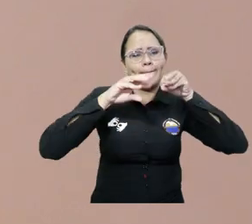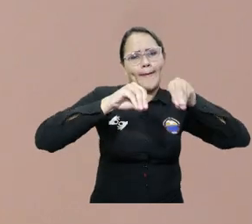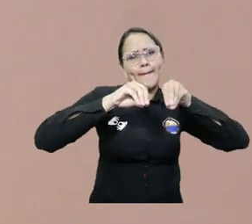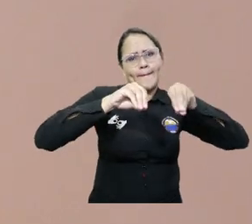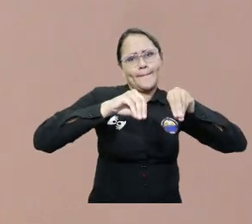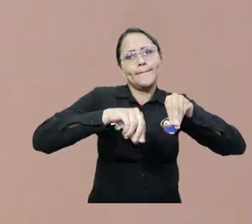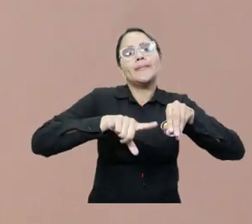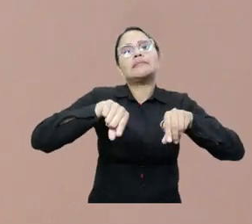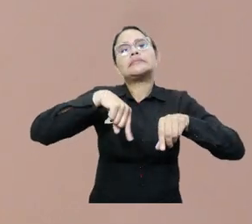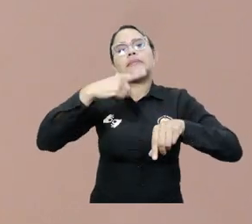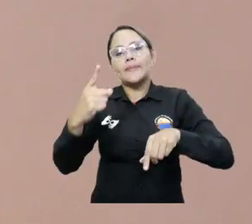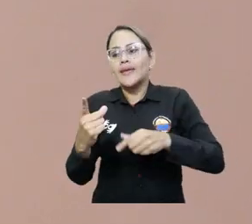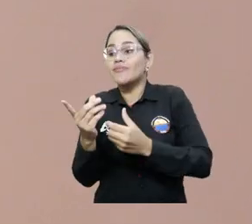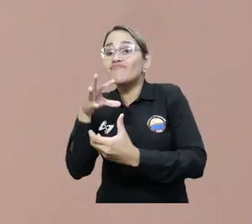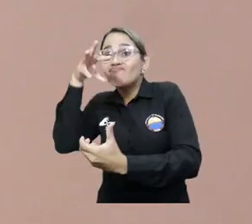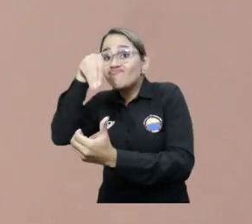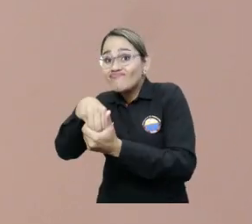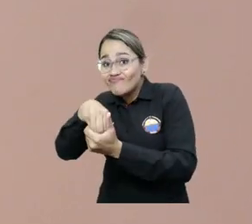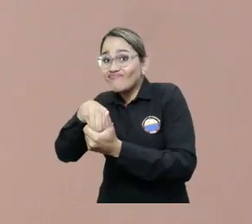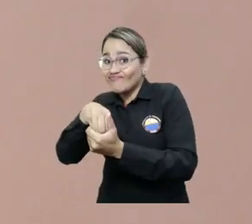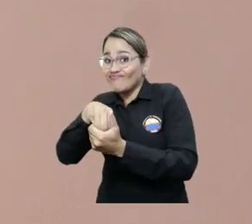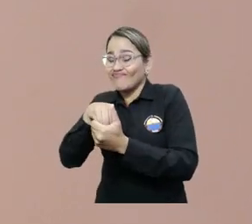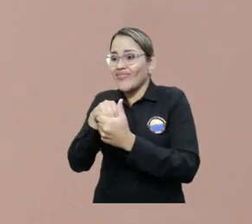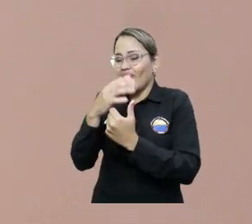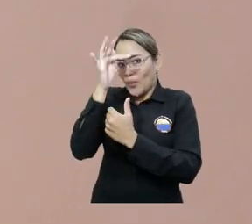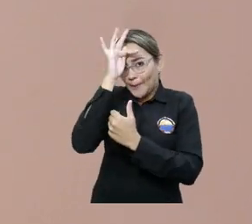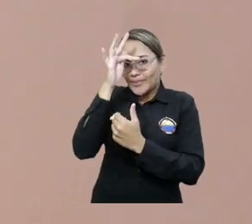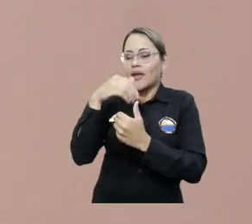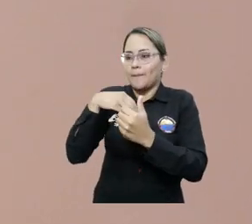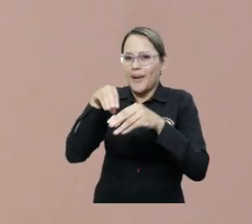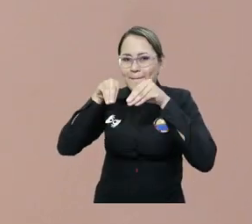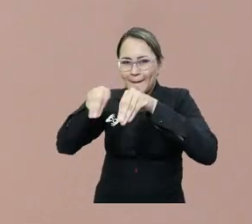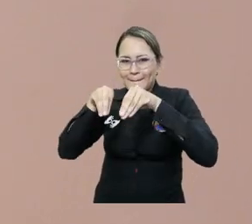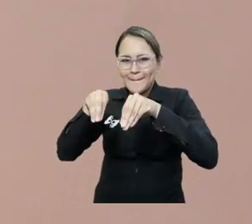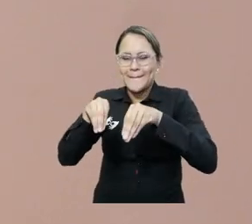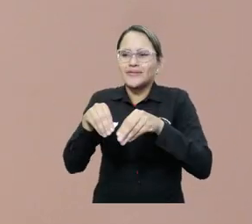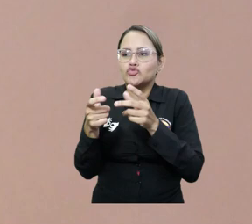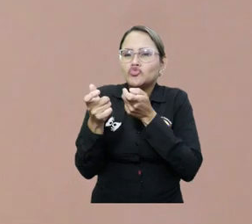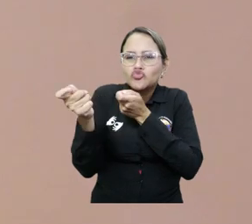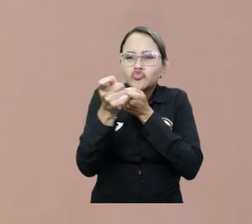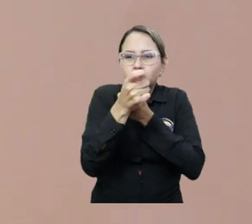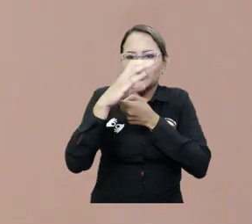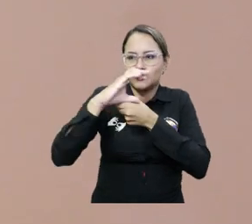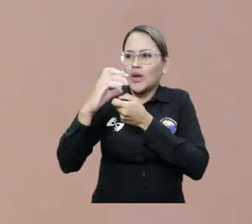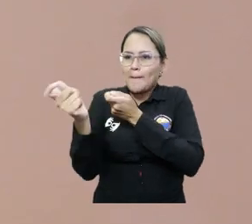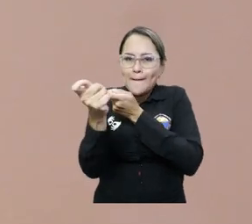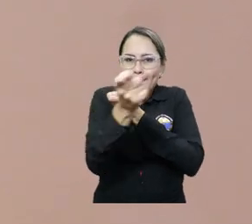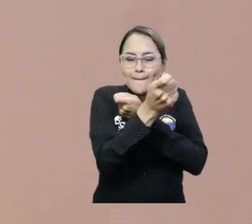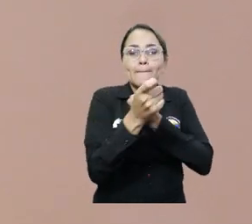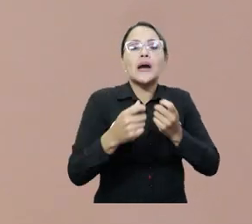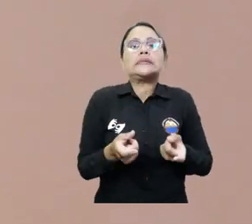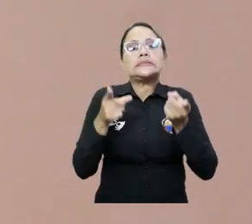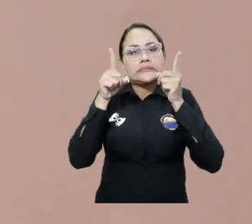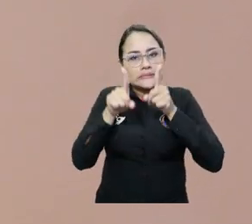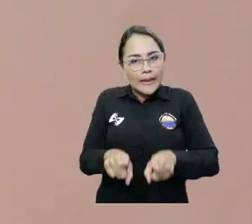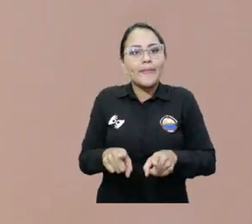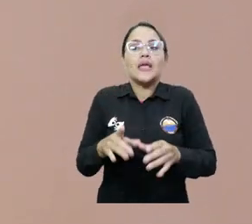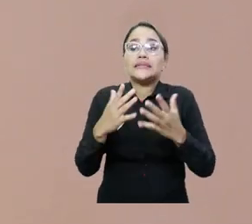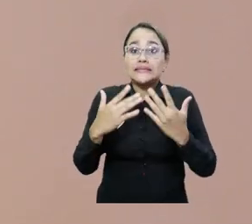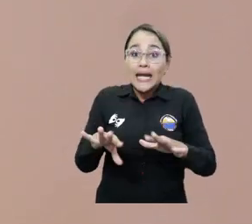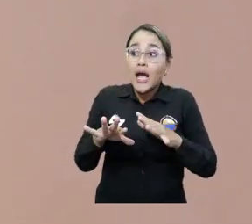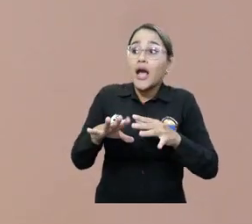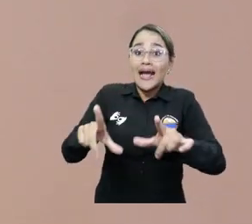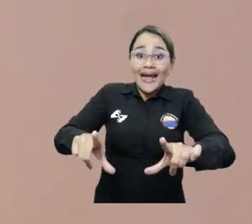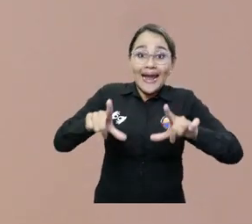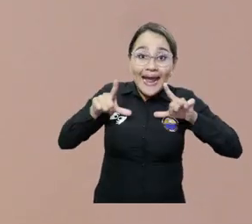internos, principalmente en las ciudades vecinas, y además de eso con nuestros egresados a través